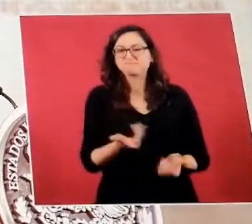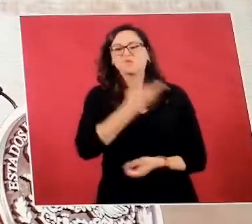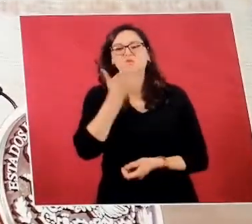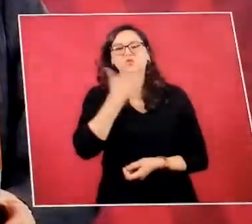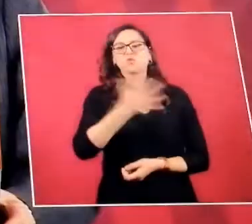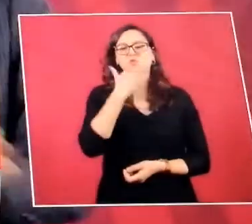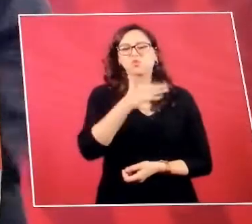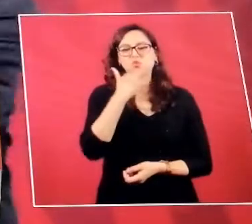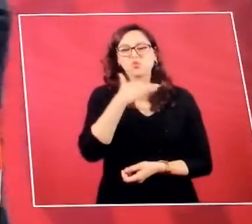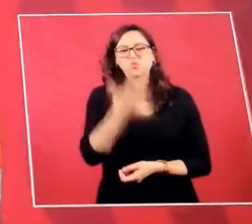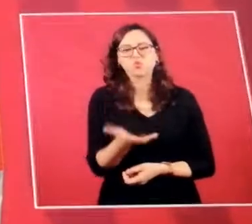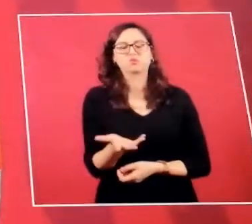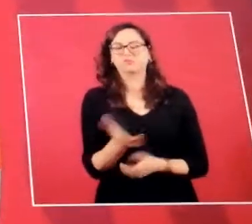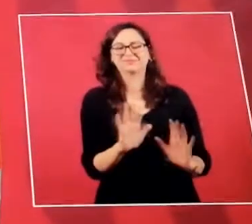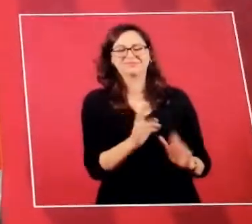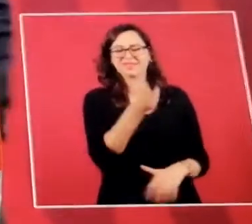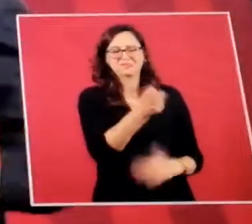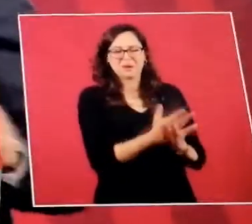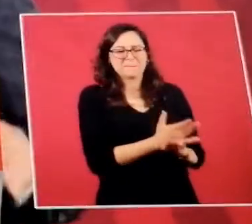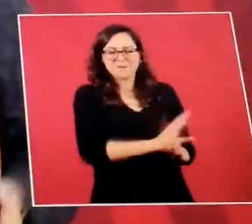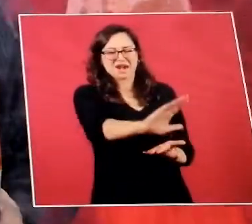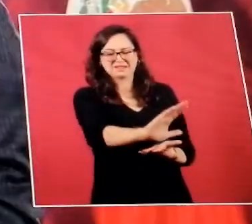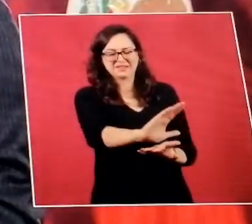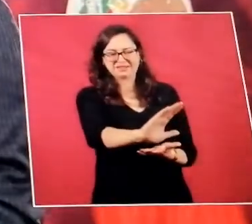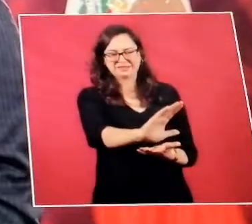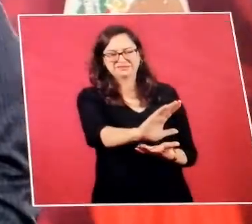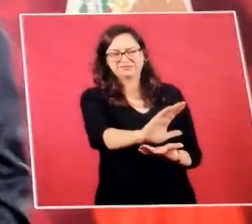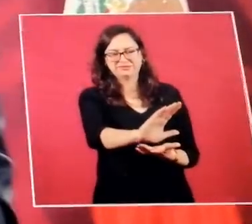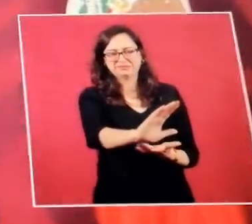Corruptos. Esa es una cosa.